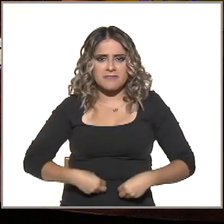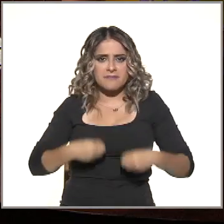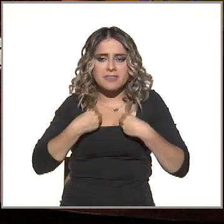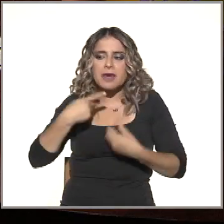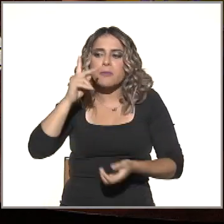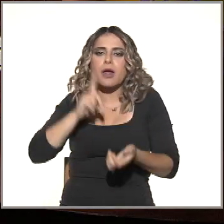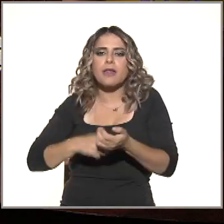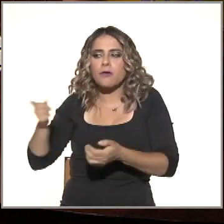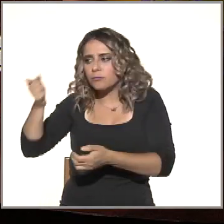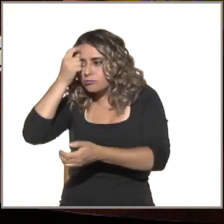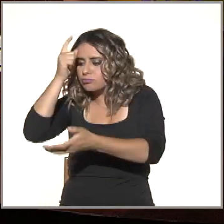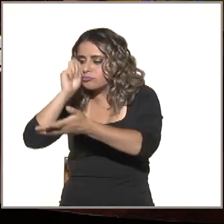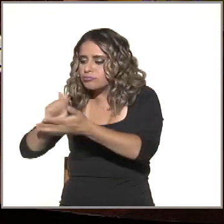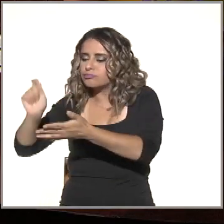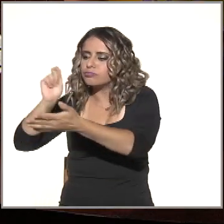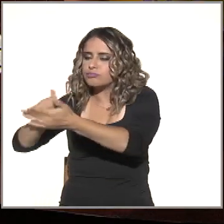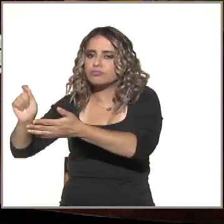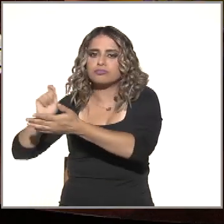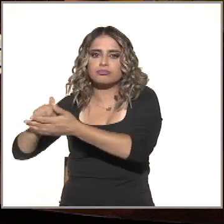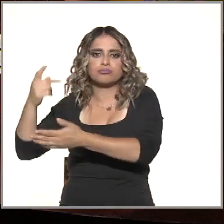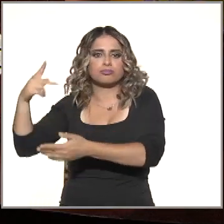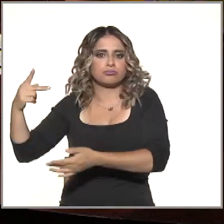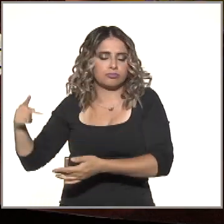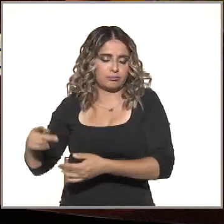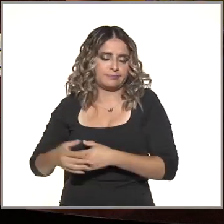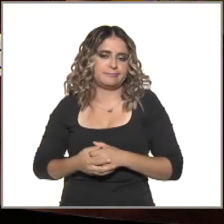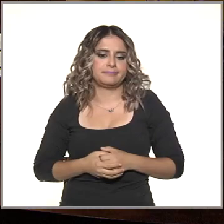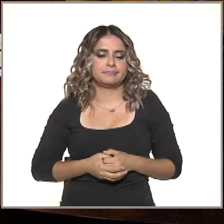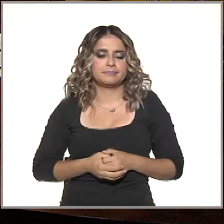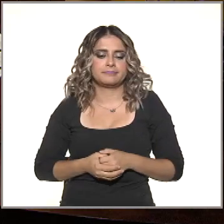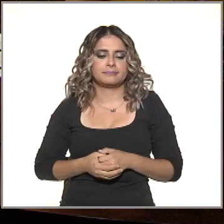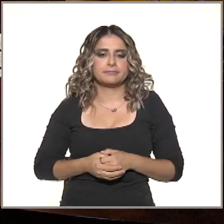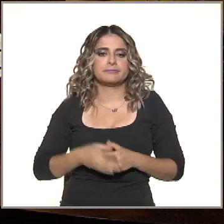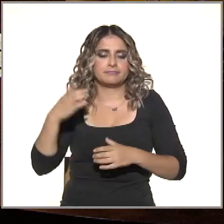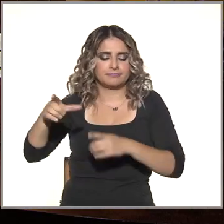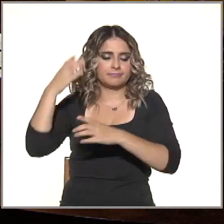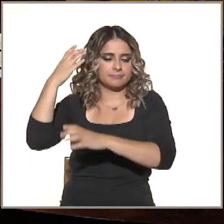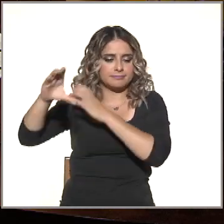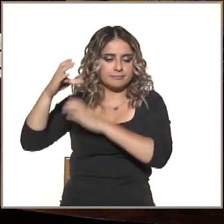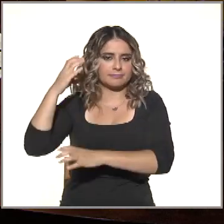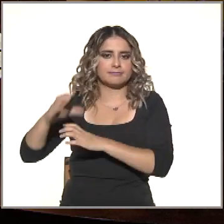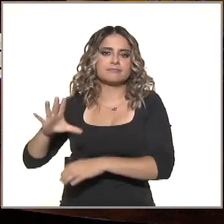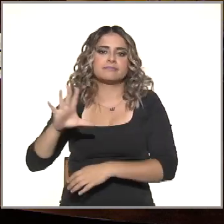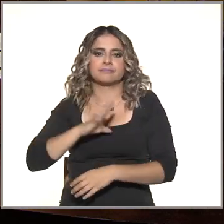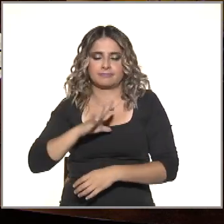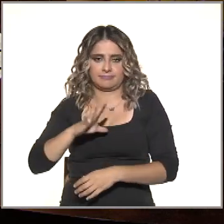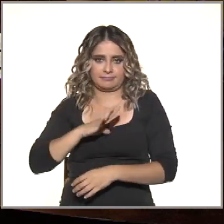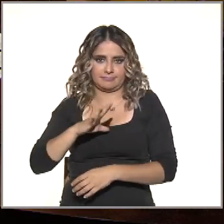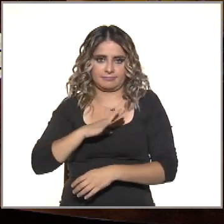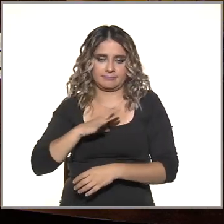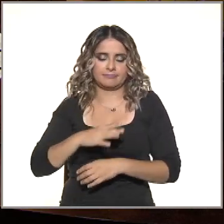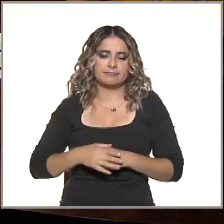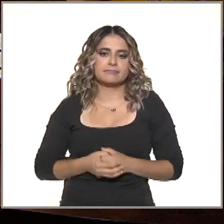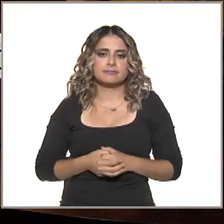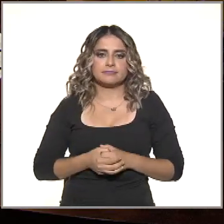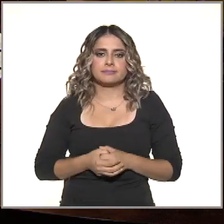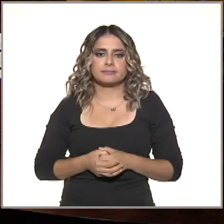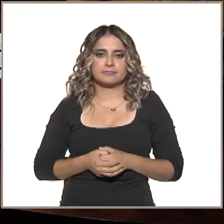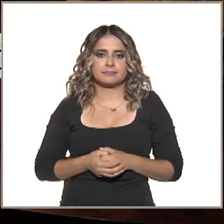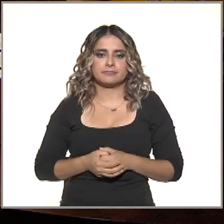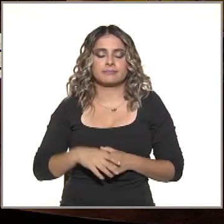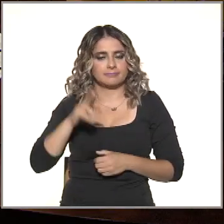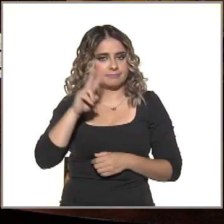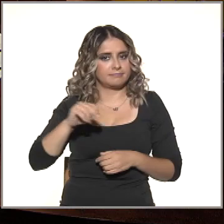yo sentí. Sí, muy importante. Adelante, por favor. En redes justo teníamos un comentario, Valeria, de Nadia Salas, que dice,